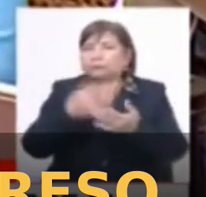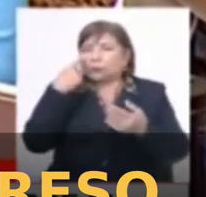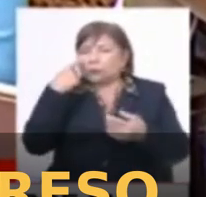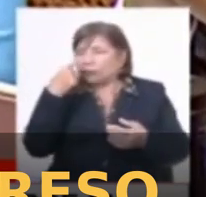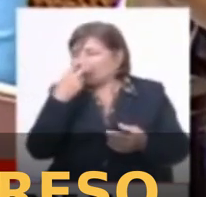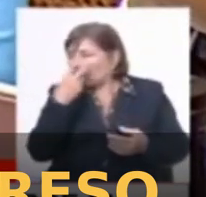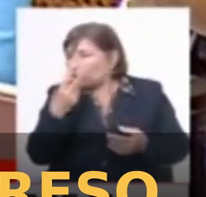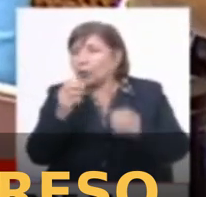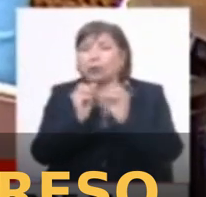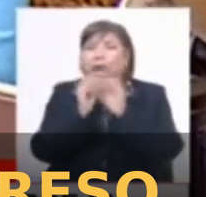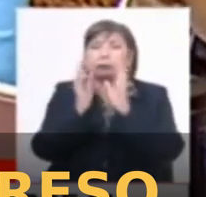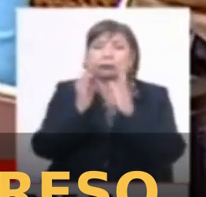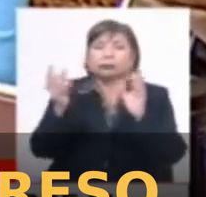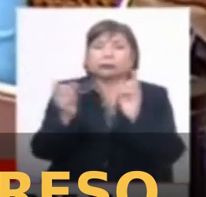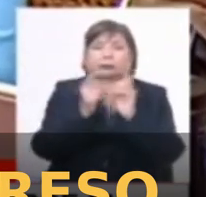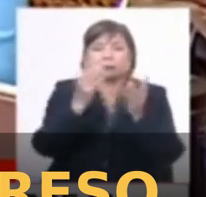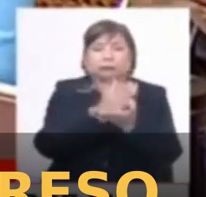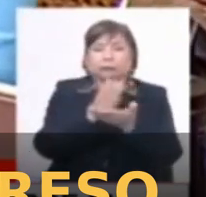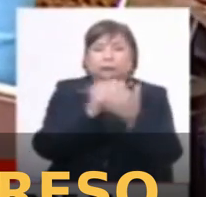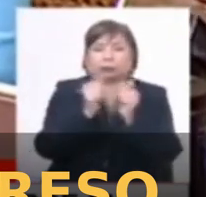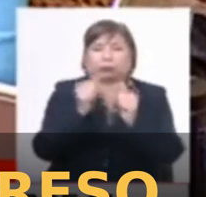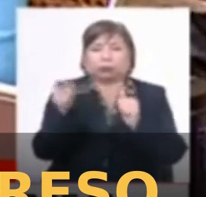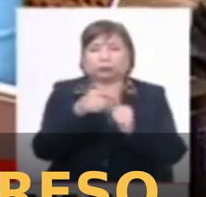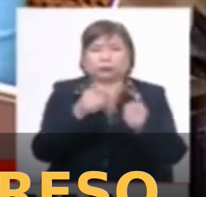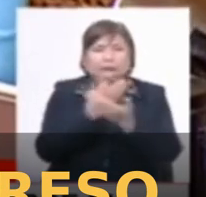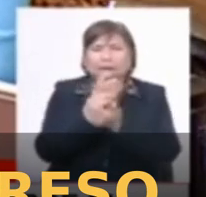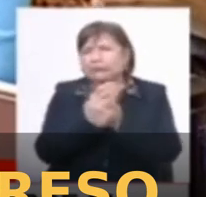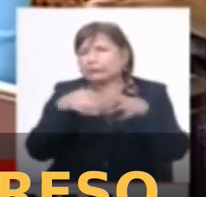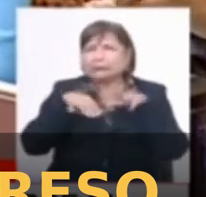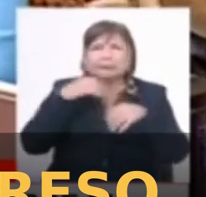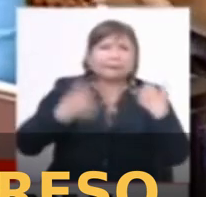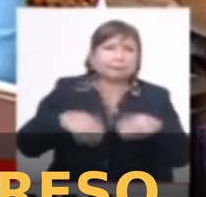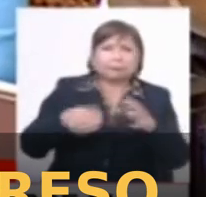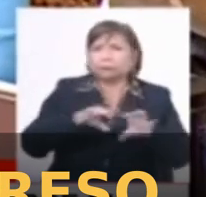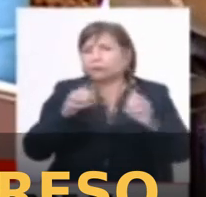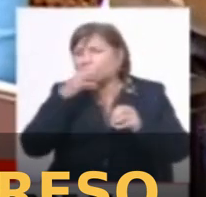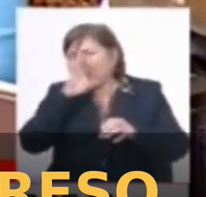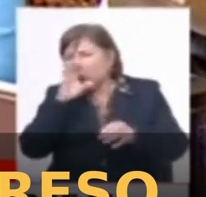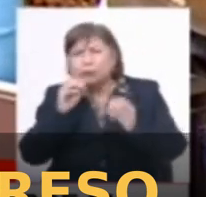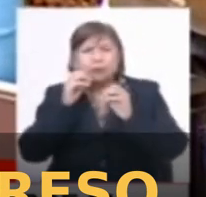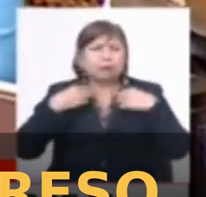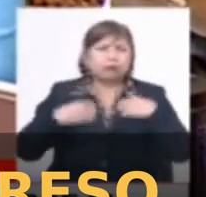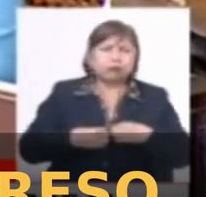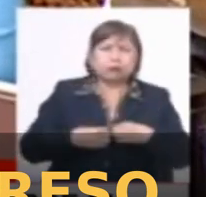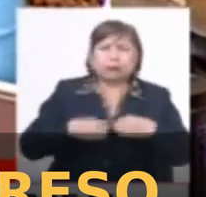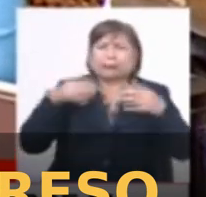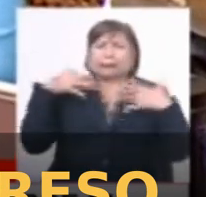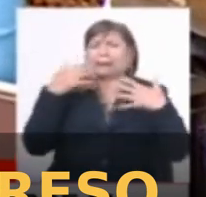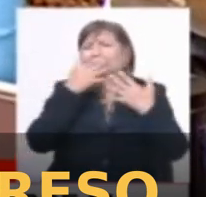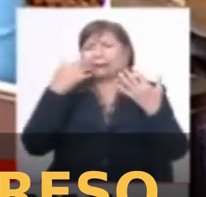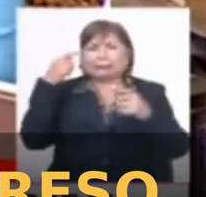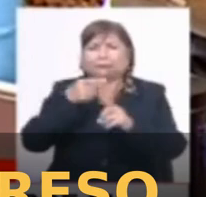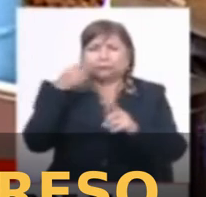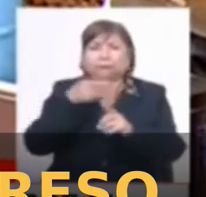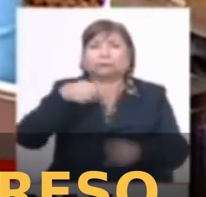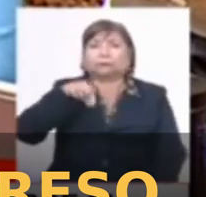percibido de los días en que he compartido junto a él la desesperación, la forma de buscar abogados, la intimidación por parte del